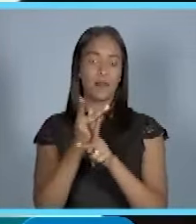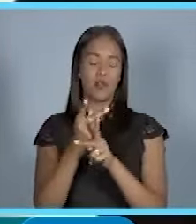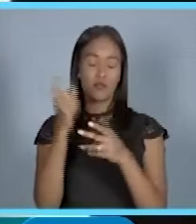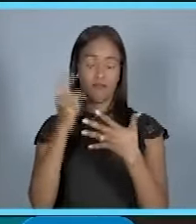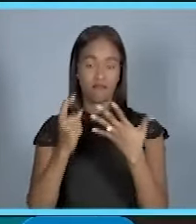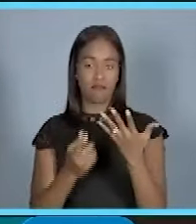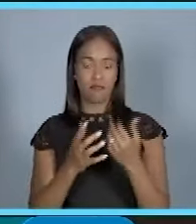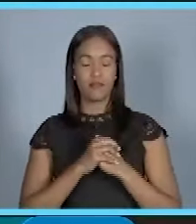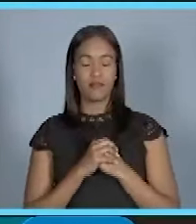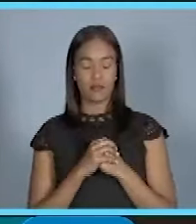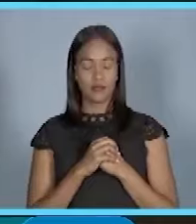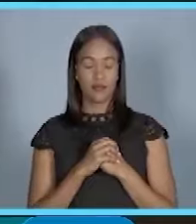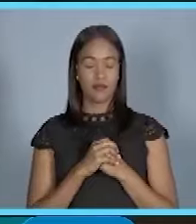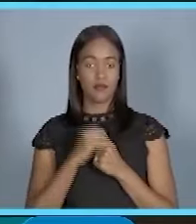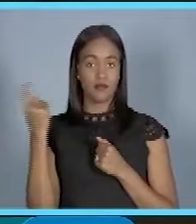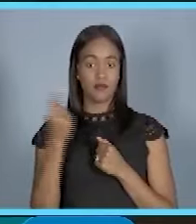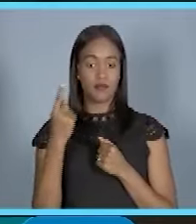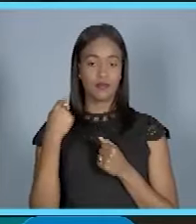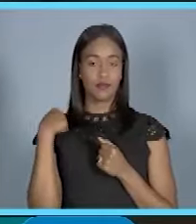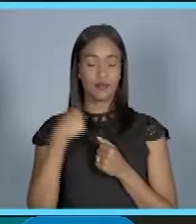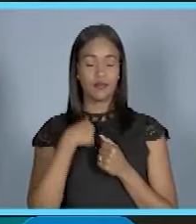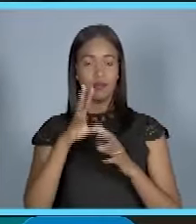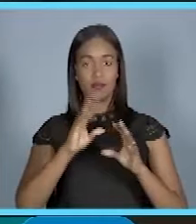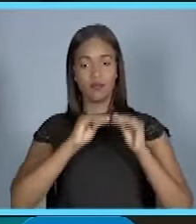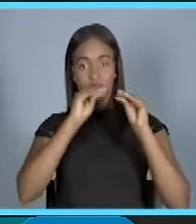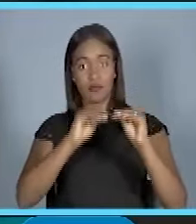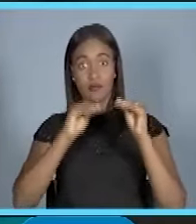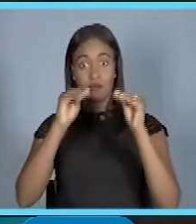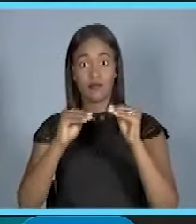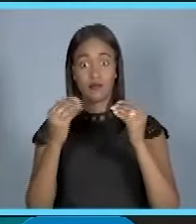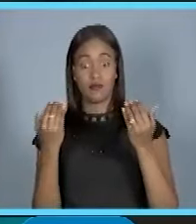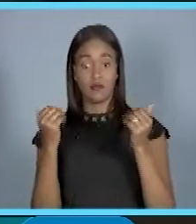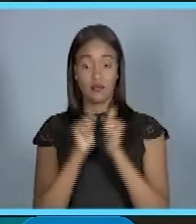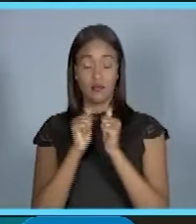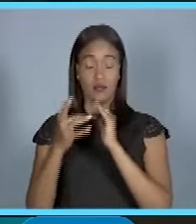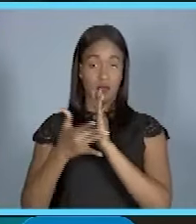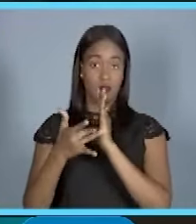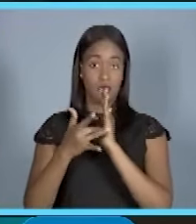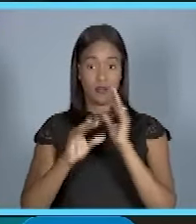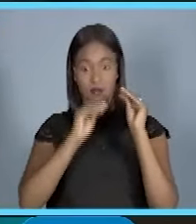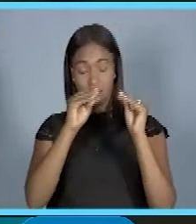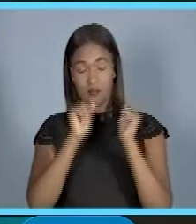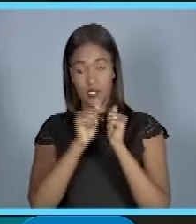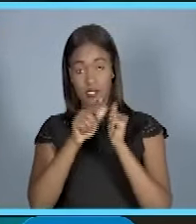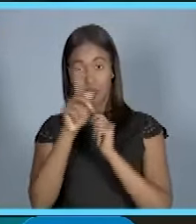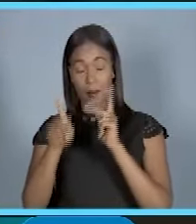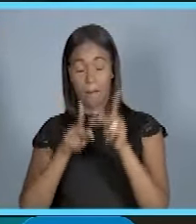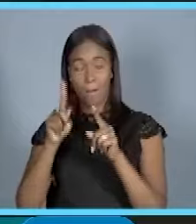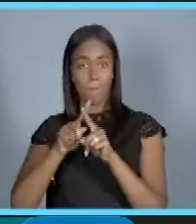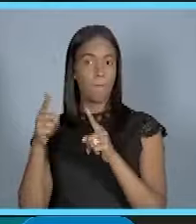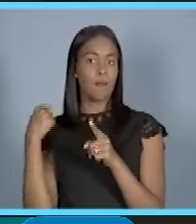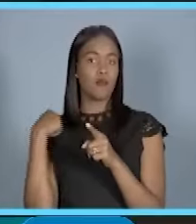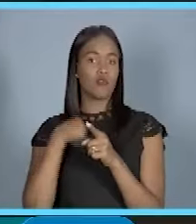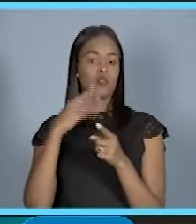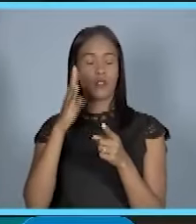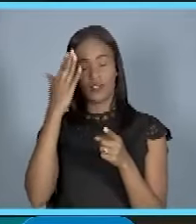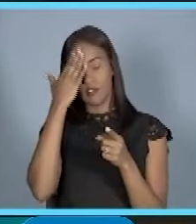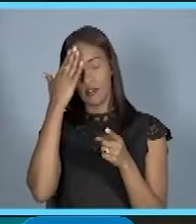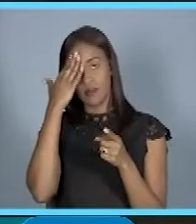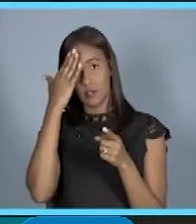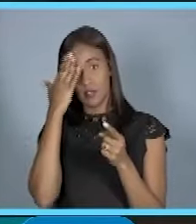hortícolas. Siempre hemos enseñado la tecnología y técnica a los agricultores, pero nos hemos dado